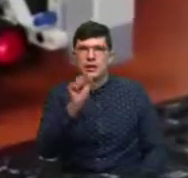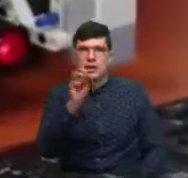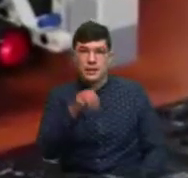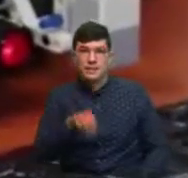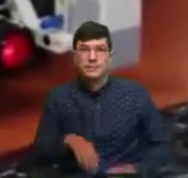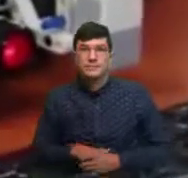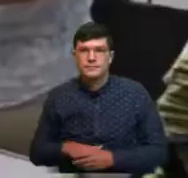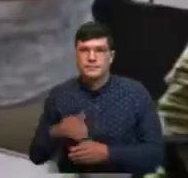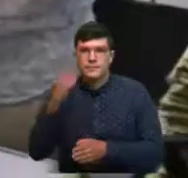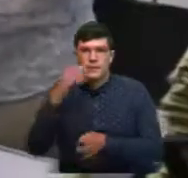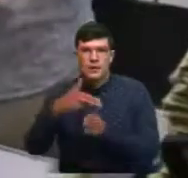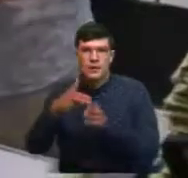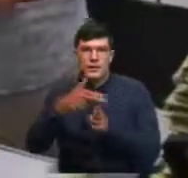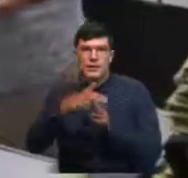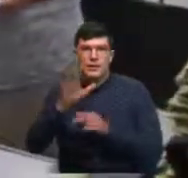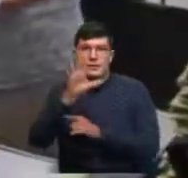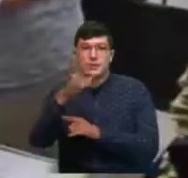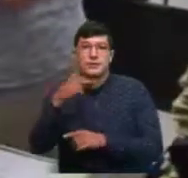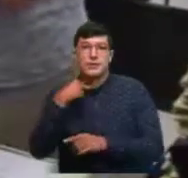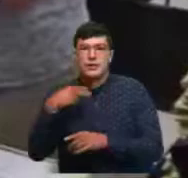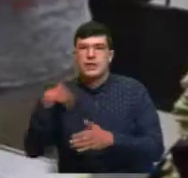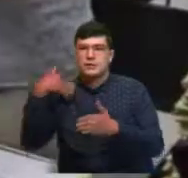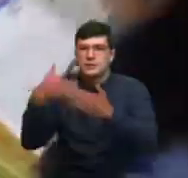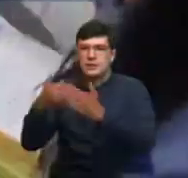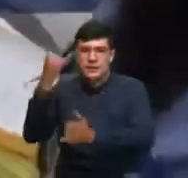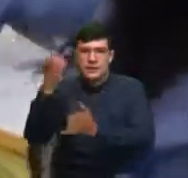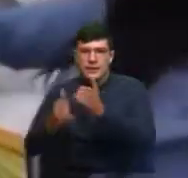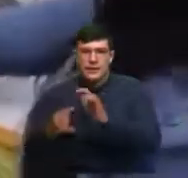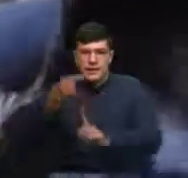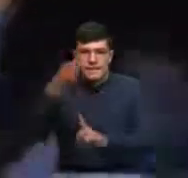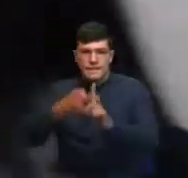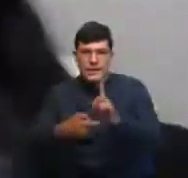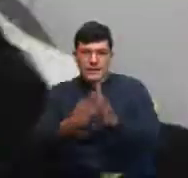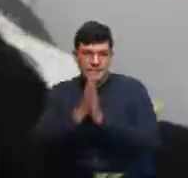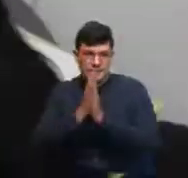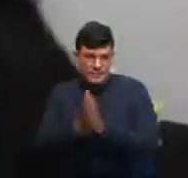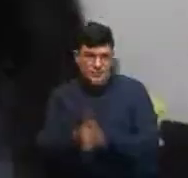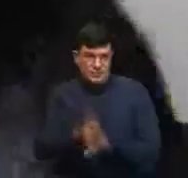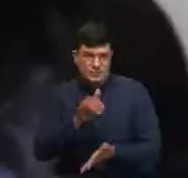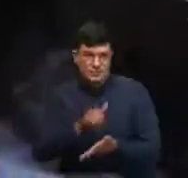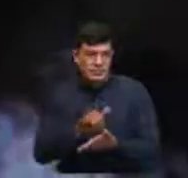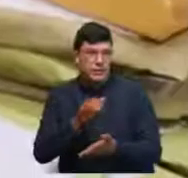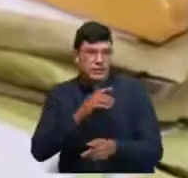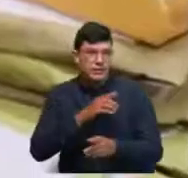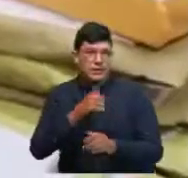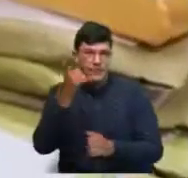comenzará el 5 de noviembre y finalizará a finales del mismo mes.